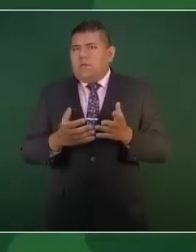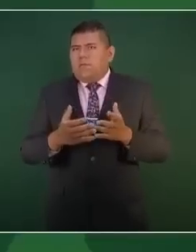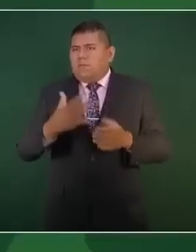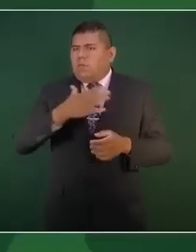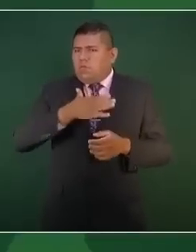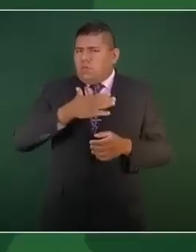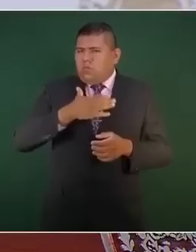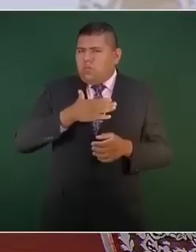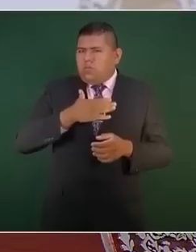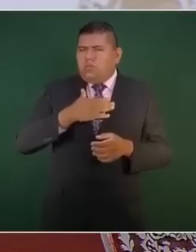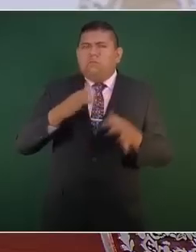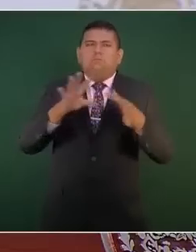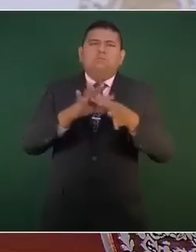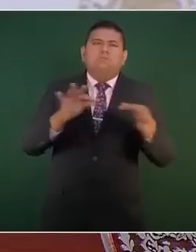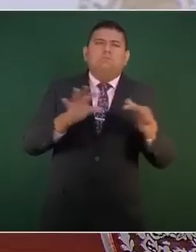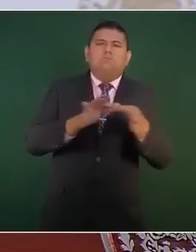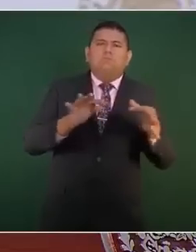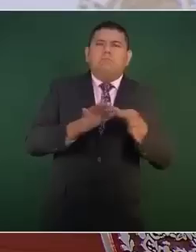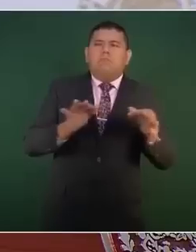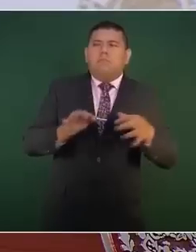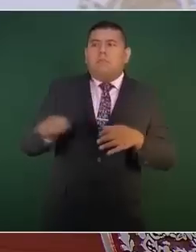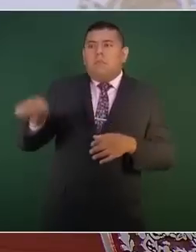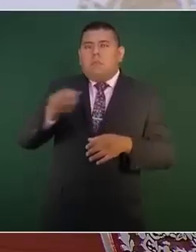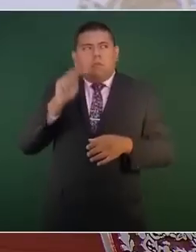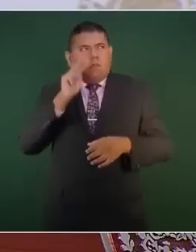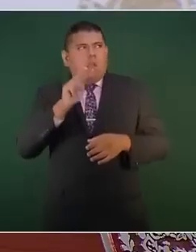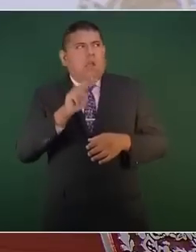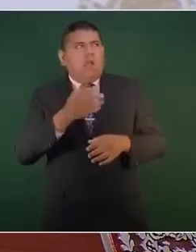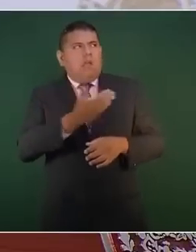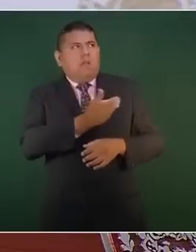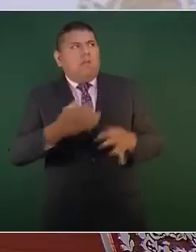les puede, no les gusta,